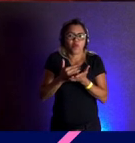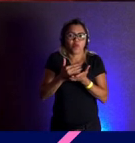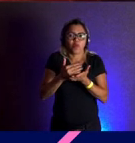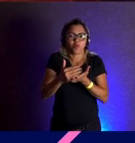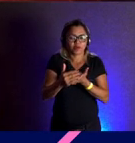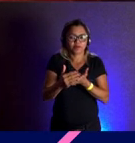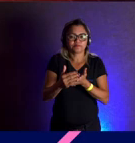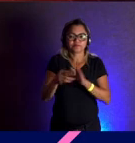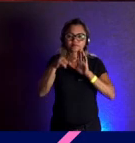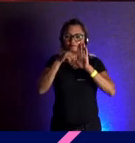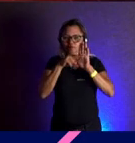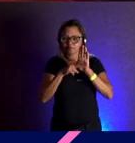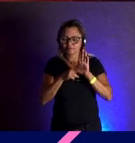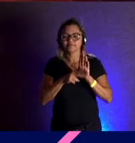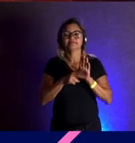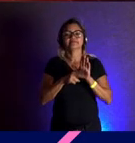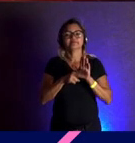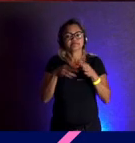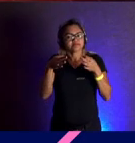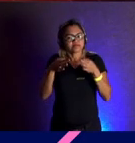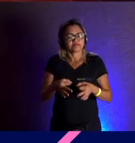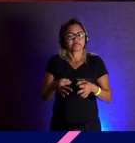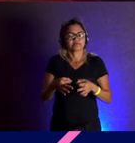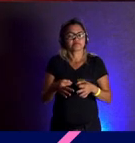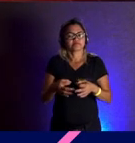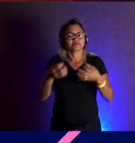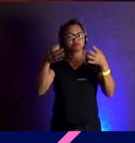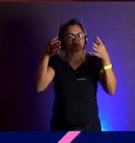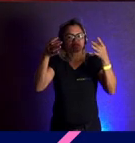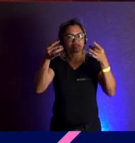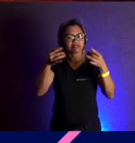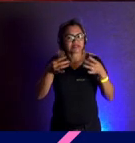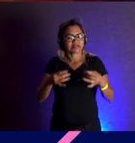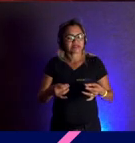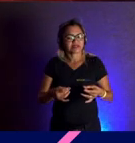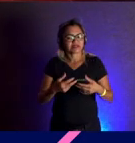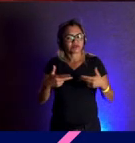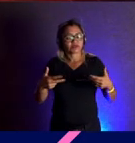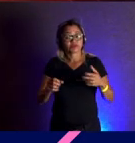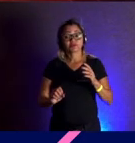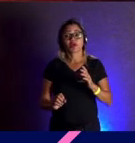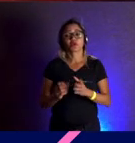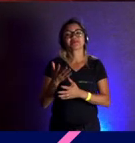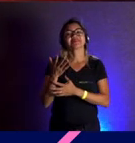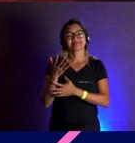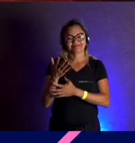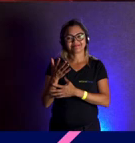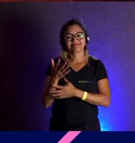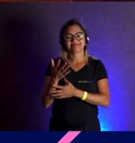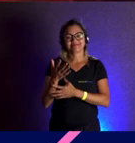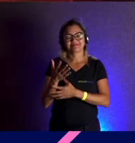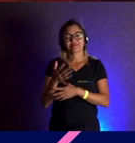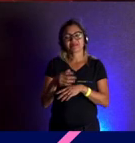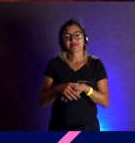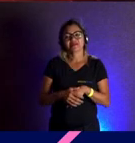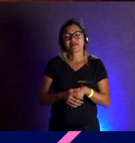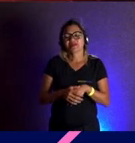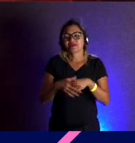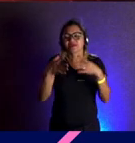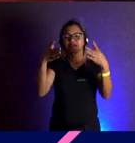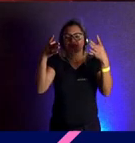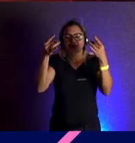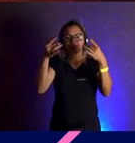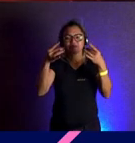riguroso que explique los temas. Entonces, explicativo, fundamental, porque todavía, como